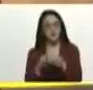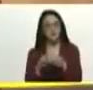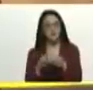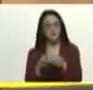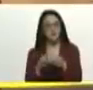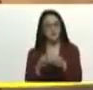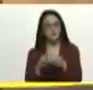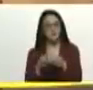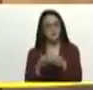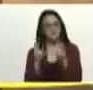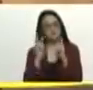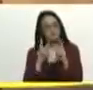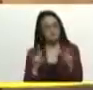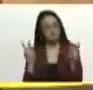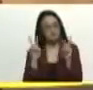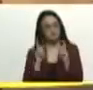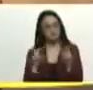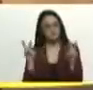Hemos pasado revista